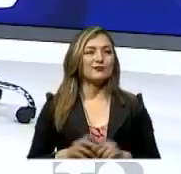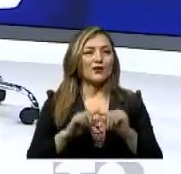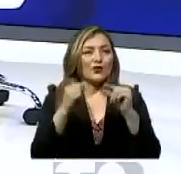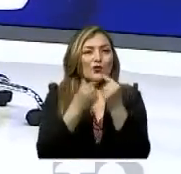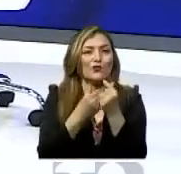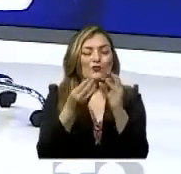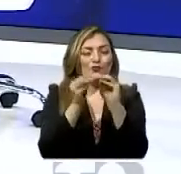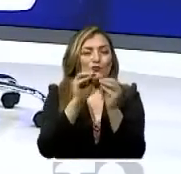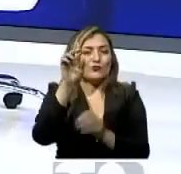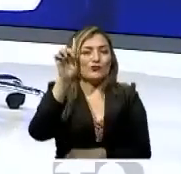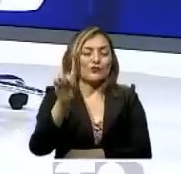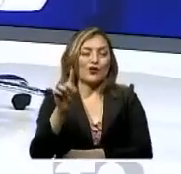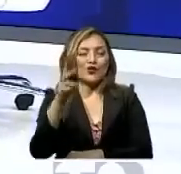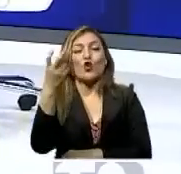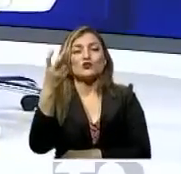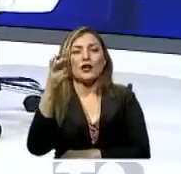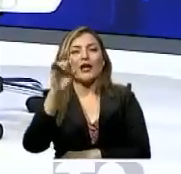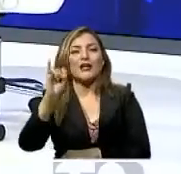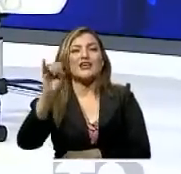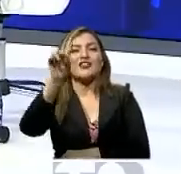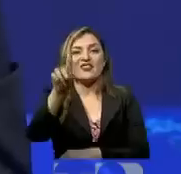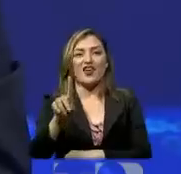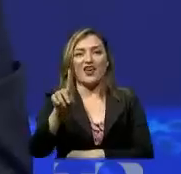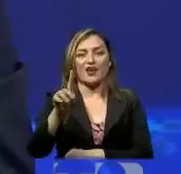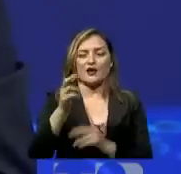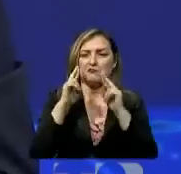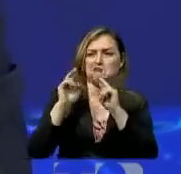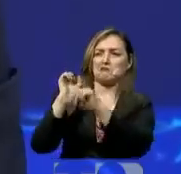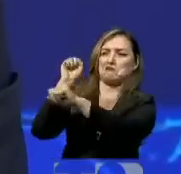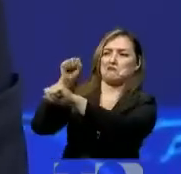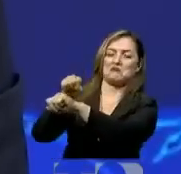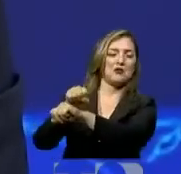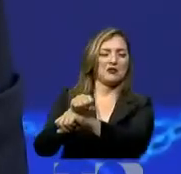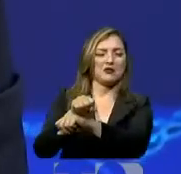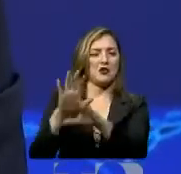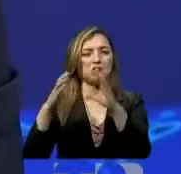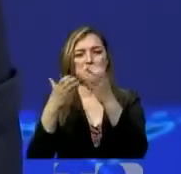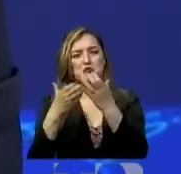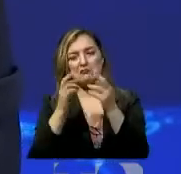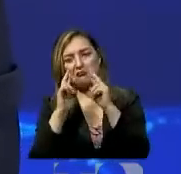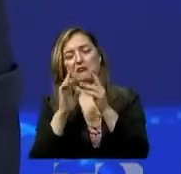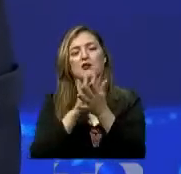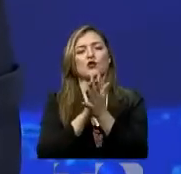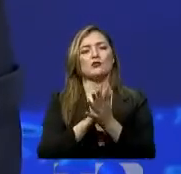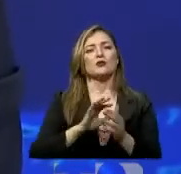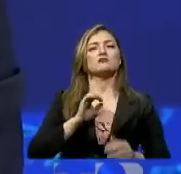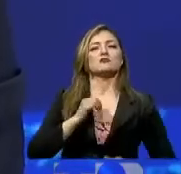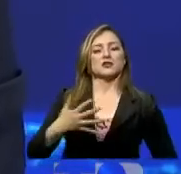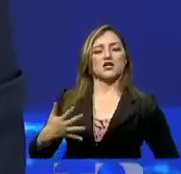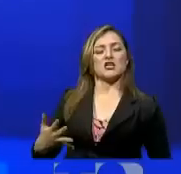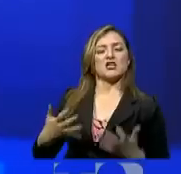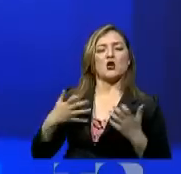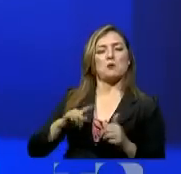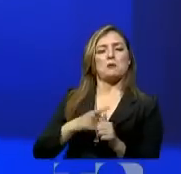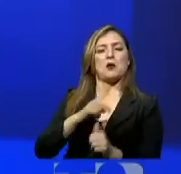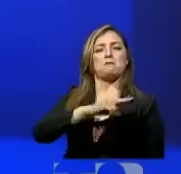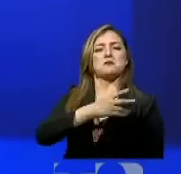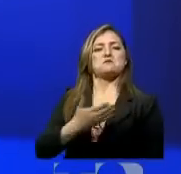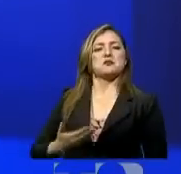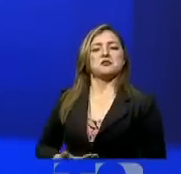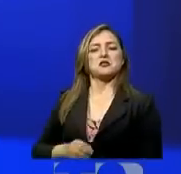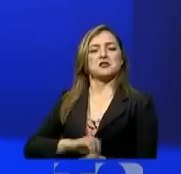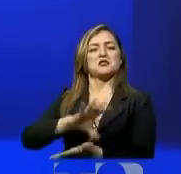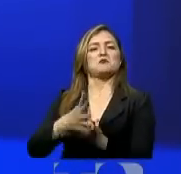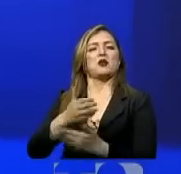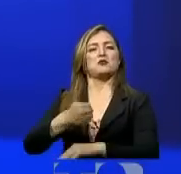un sector de la IDE que no lo reconoce a usted porque no reconoció a la comisión ad hoc y ahora reclama la primera vicepresidencia?